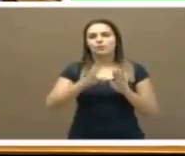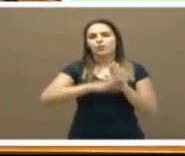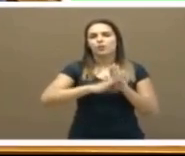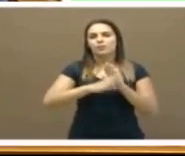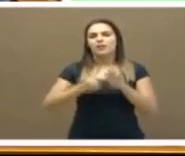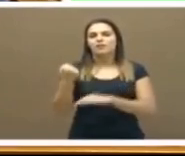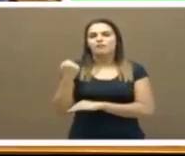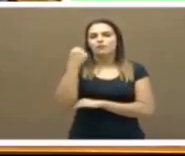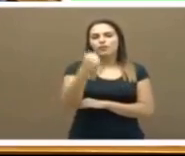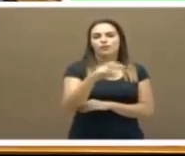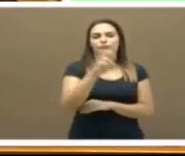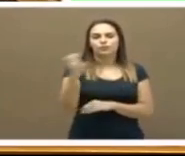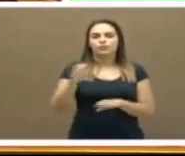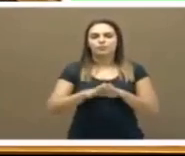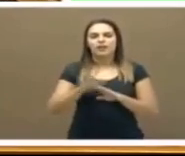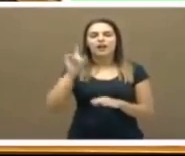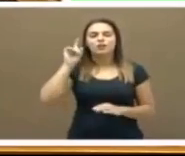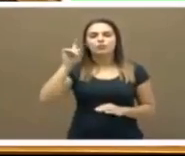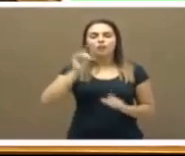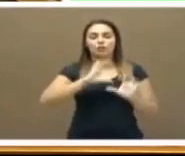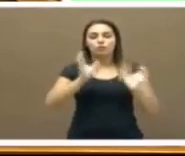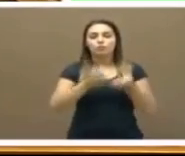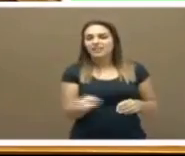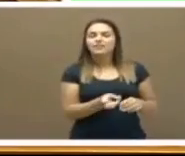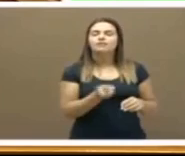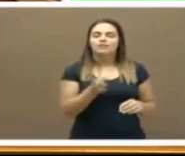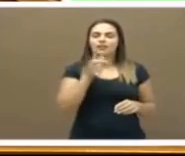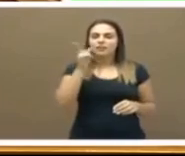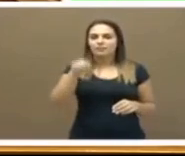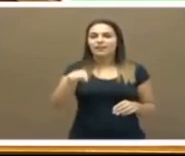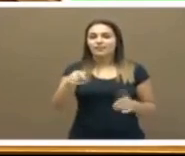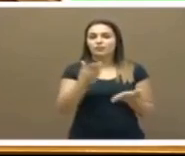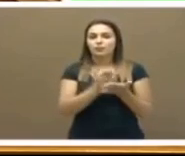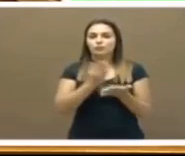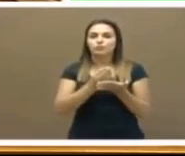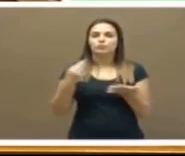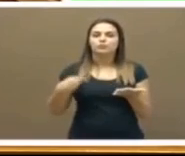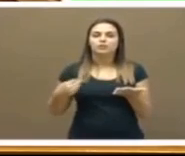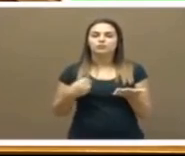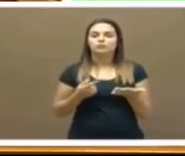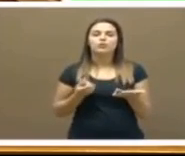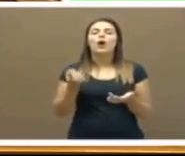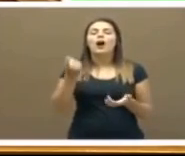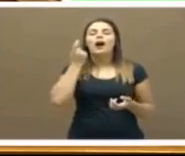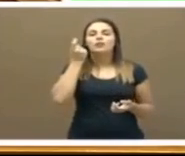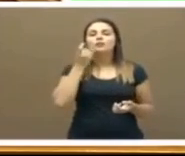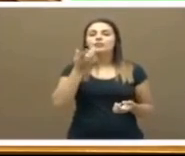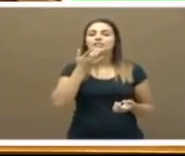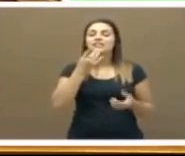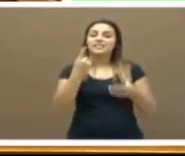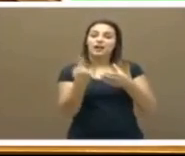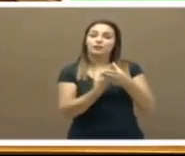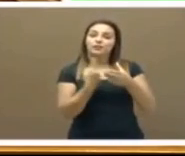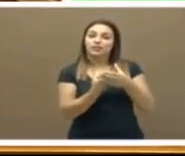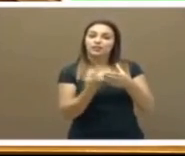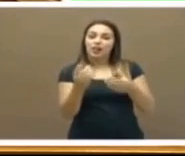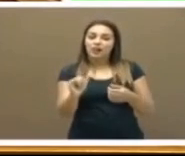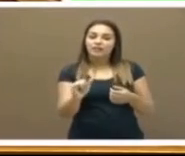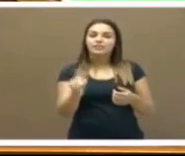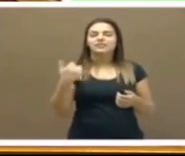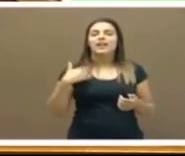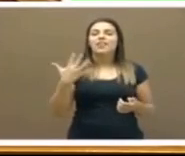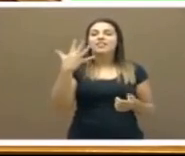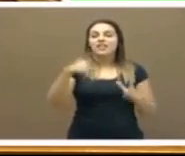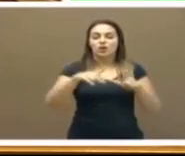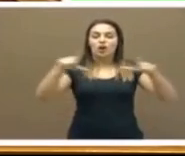refuerzo, el programa de refuerzo para alumnado de grupos específicos. El alumnado con trastorno del espectro autista va a disponer de 5